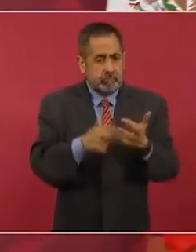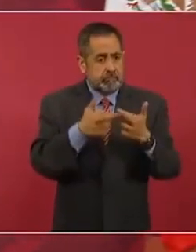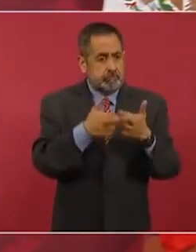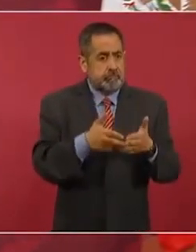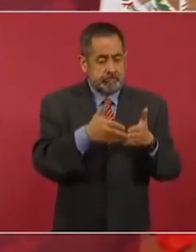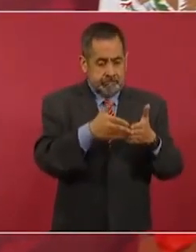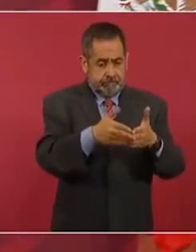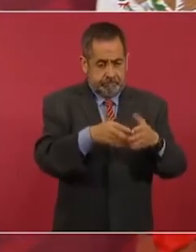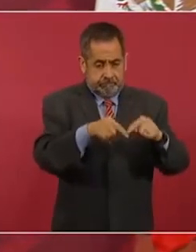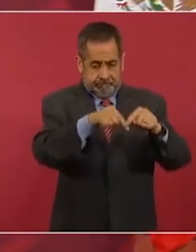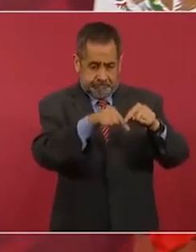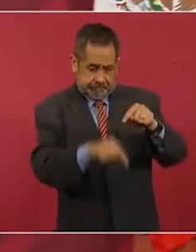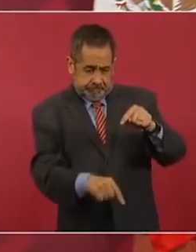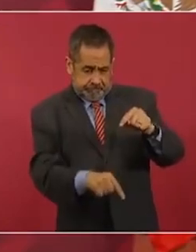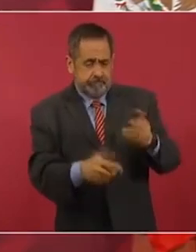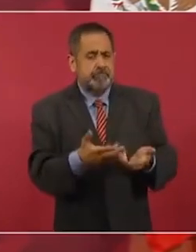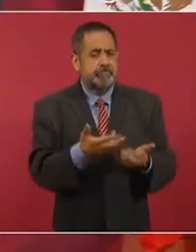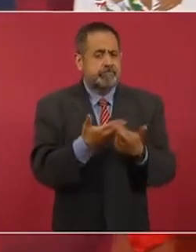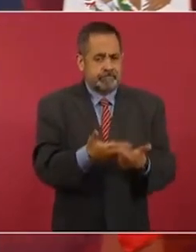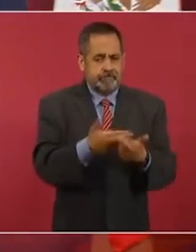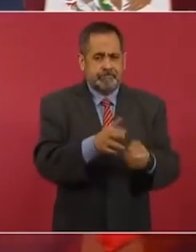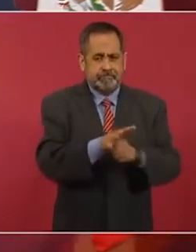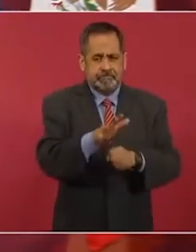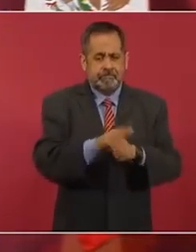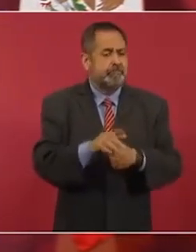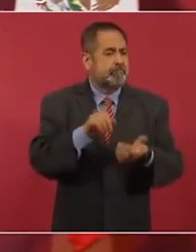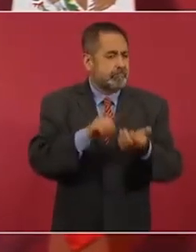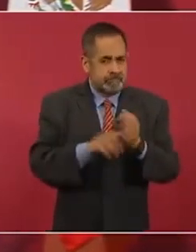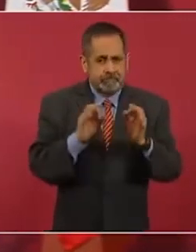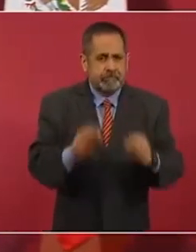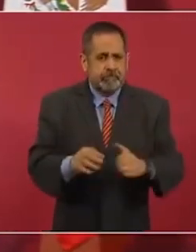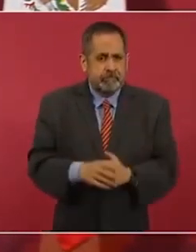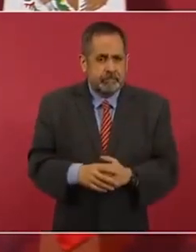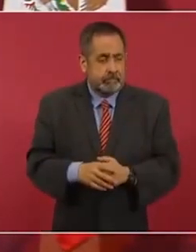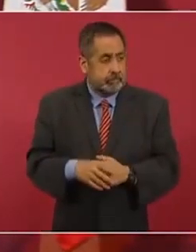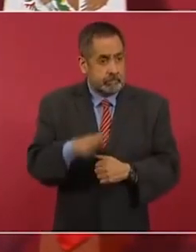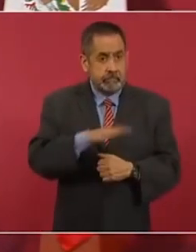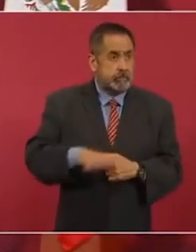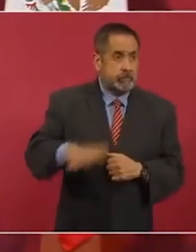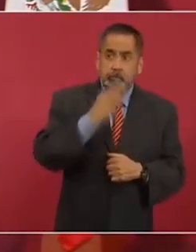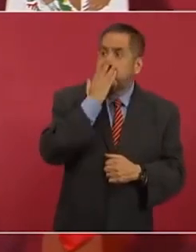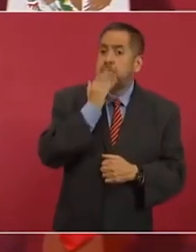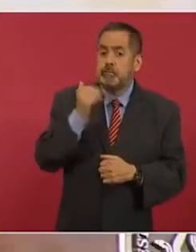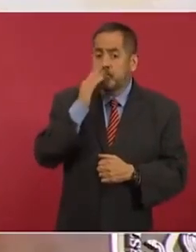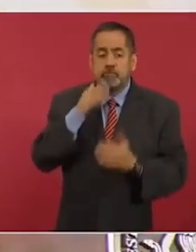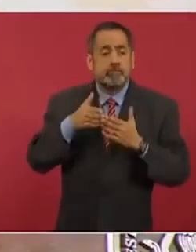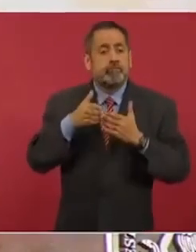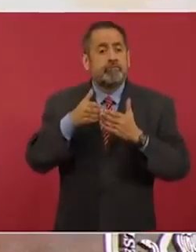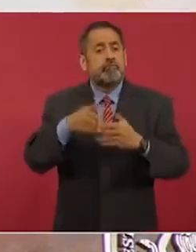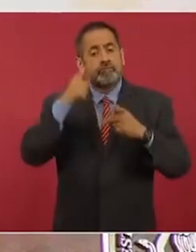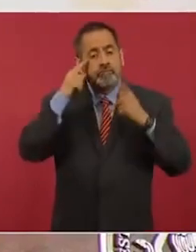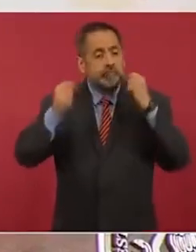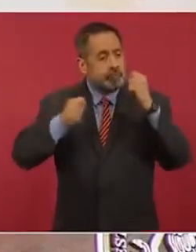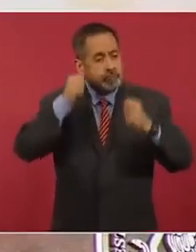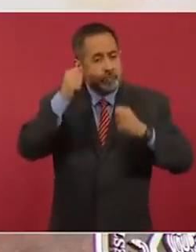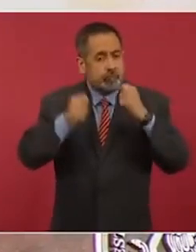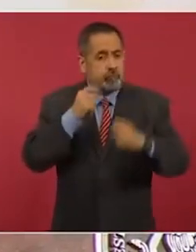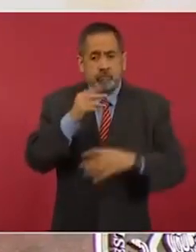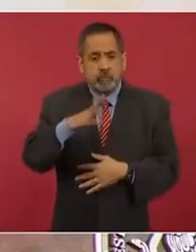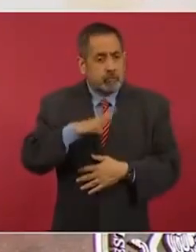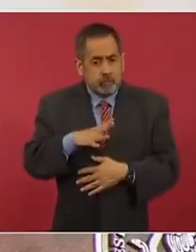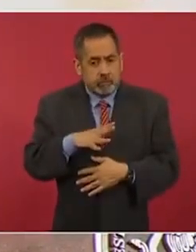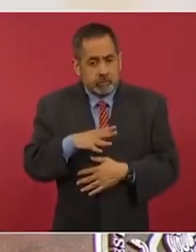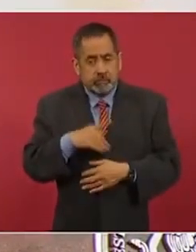suficiente, no hay un puerto de cruceros de este lado, el puerto de cruceros